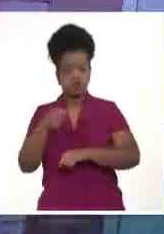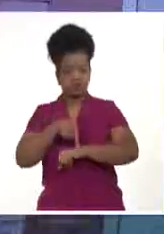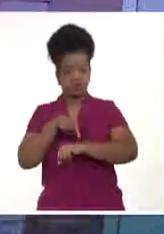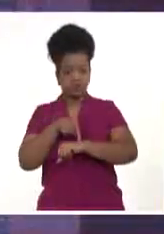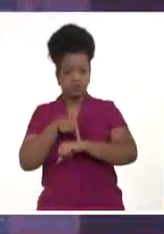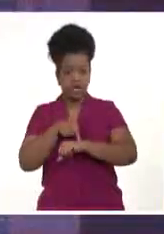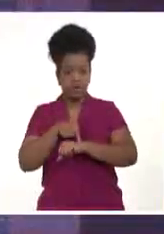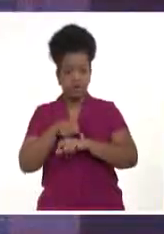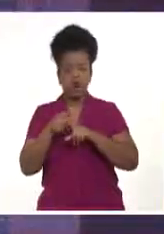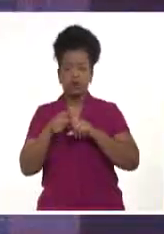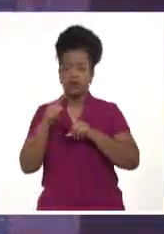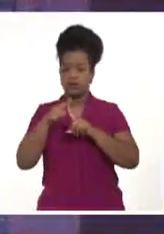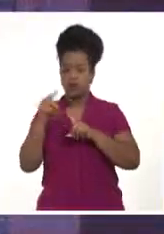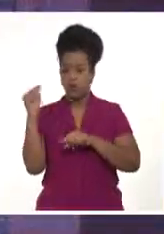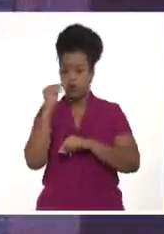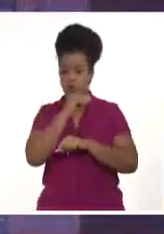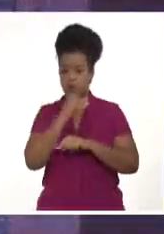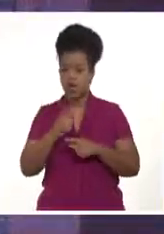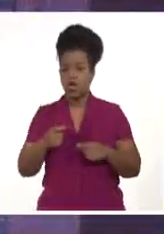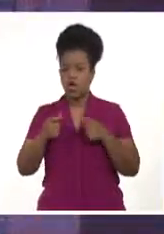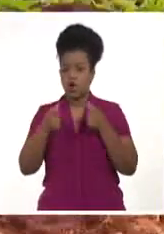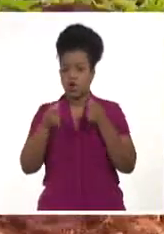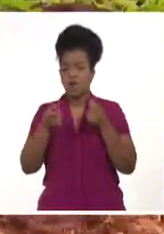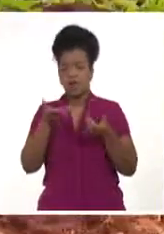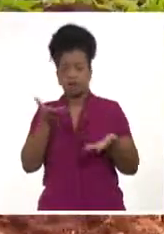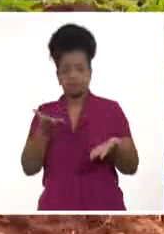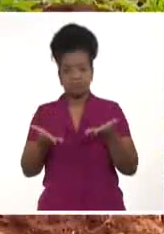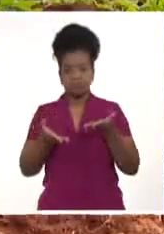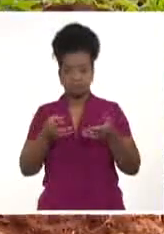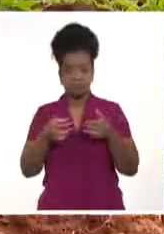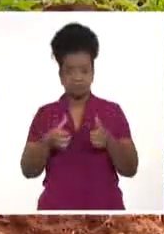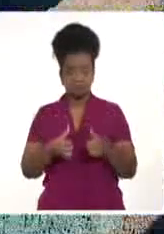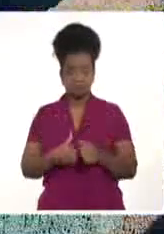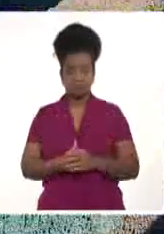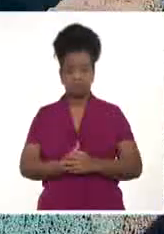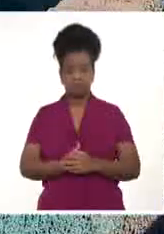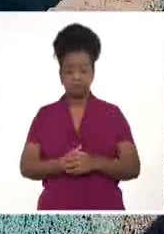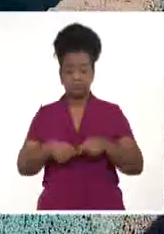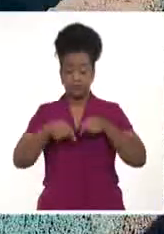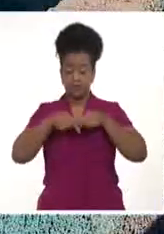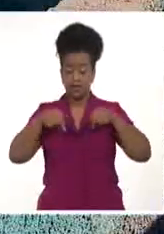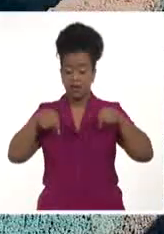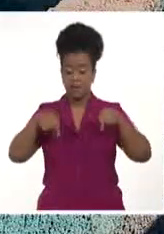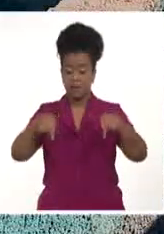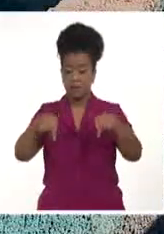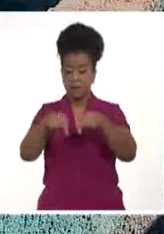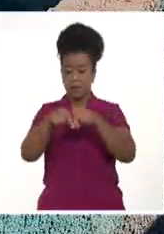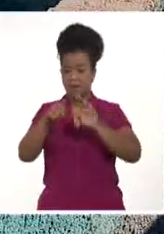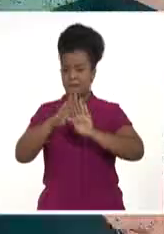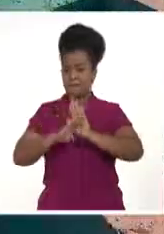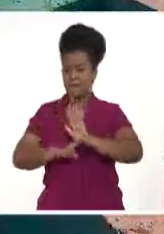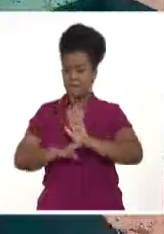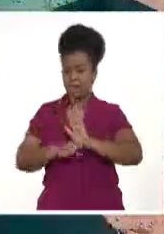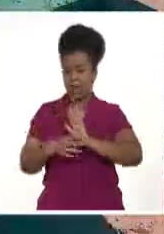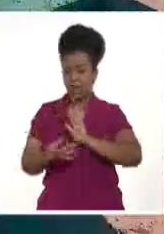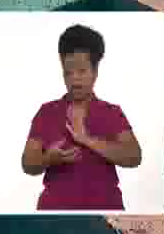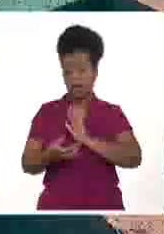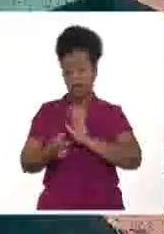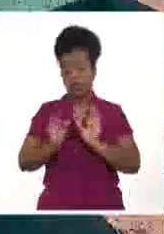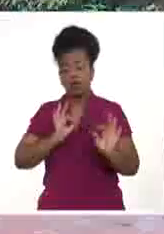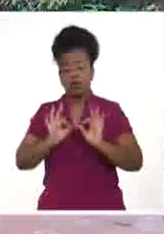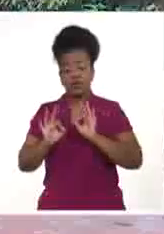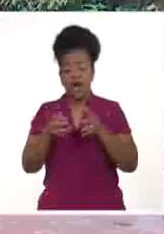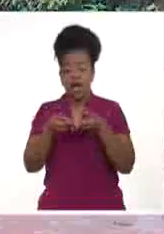mediante tecnologías económicamente balanceadas. En las parcelas se aplican medidas para restablecer la fertilidad